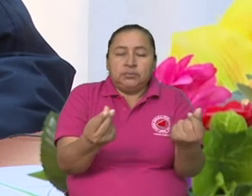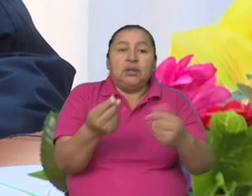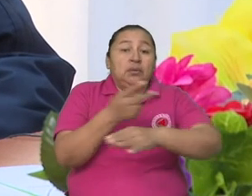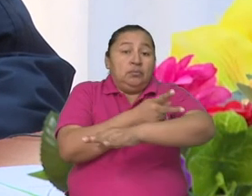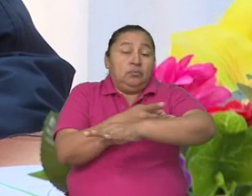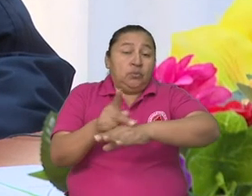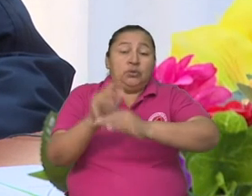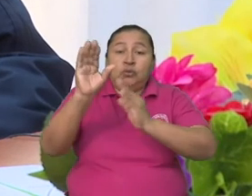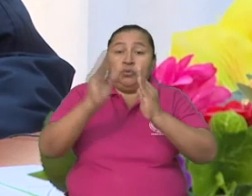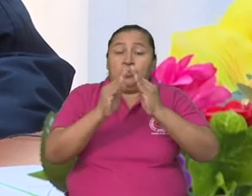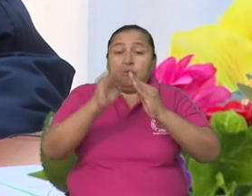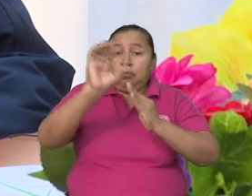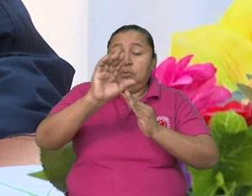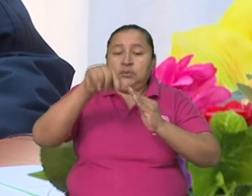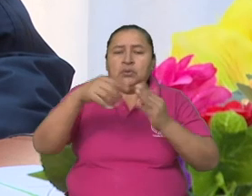comprado